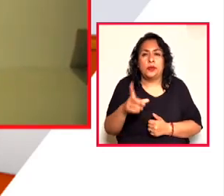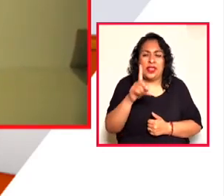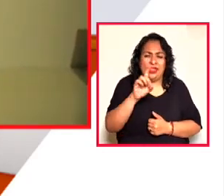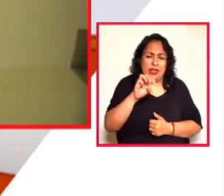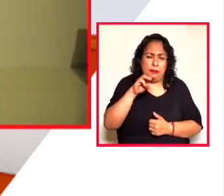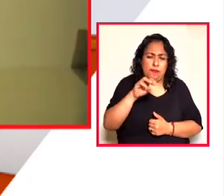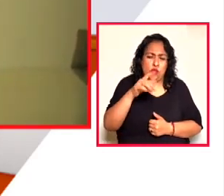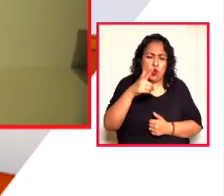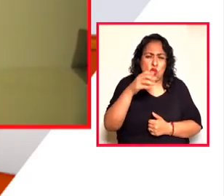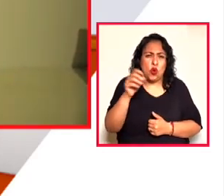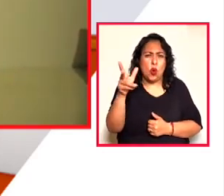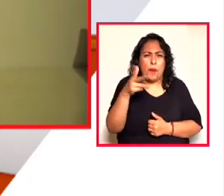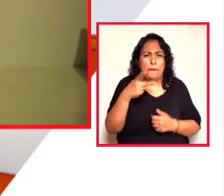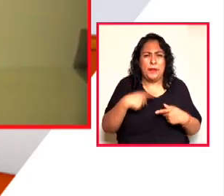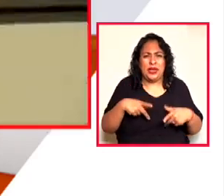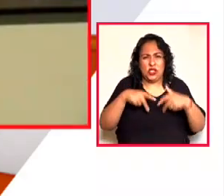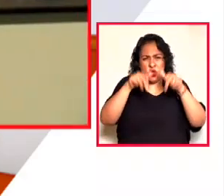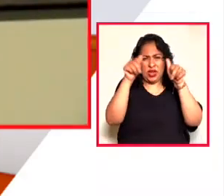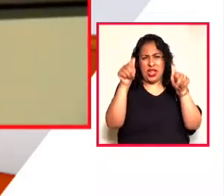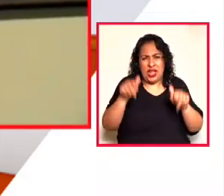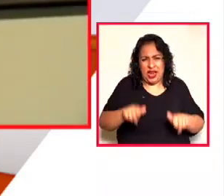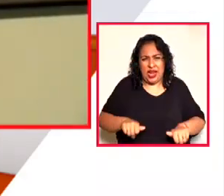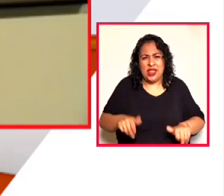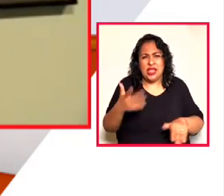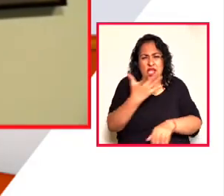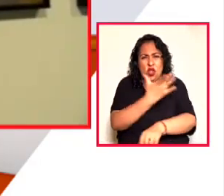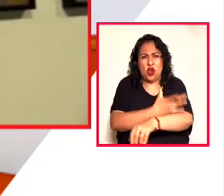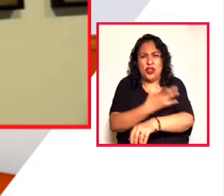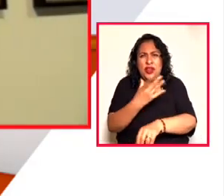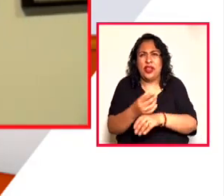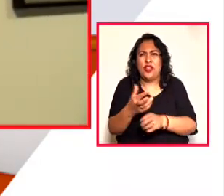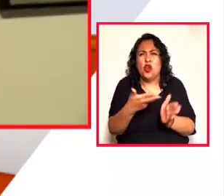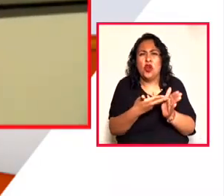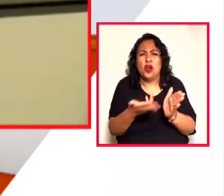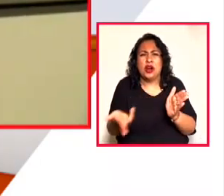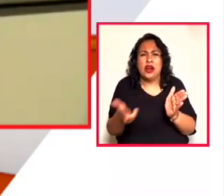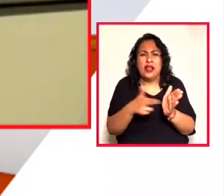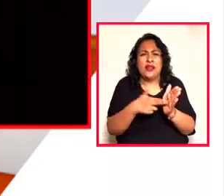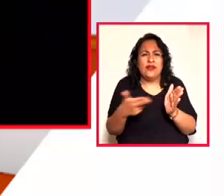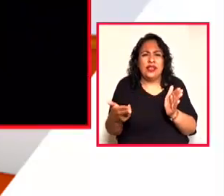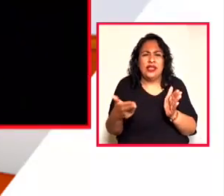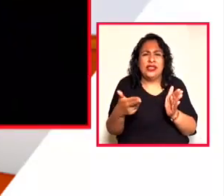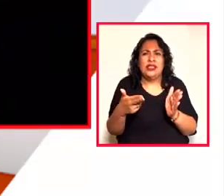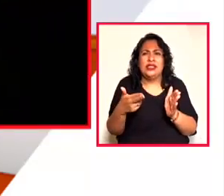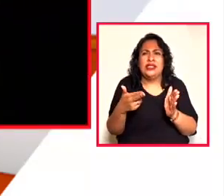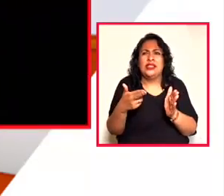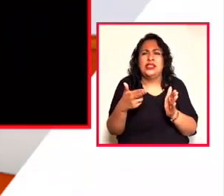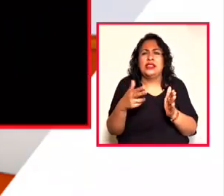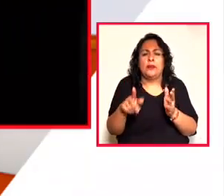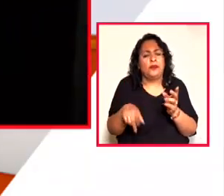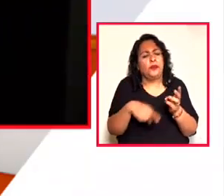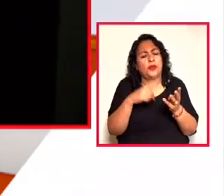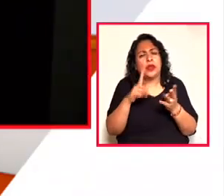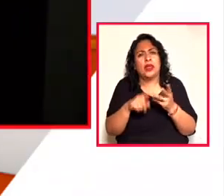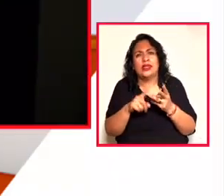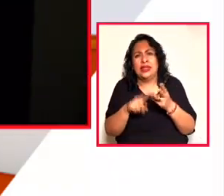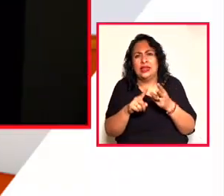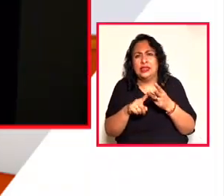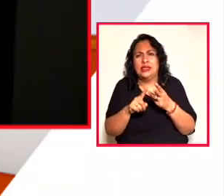un artista que fue colaborador de la revista Regla Rota. Un tercer acervo de